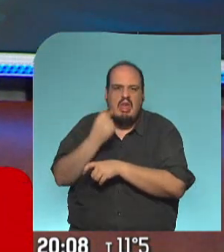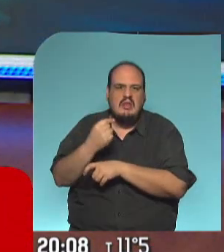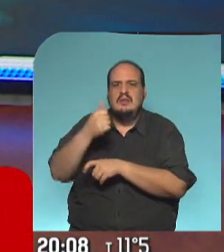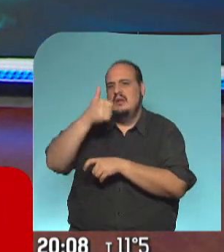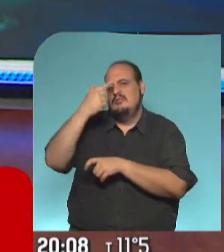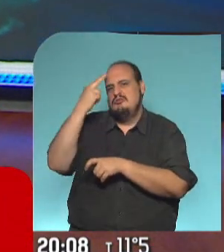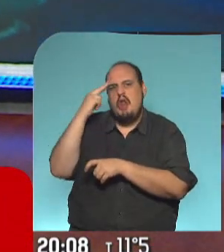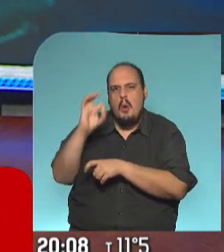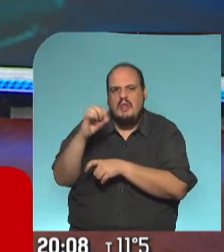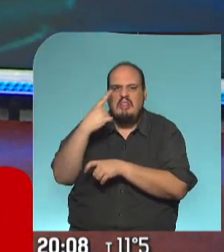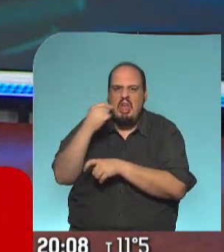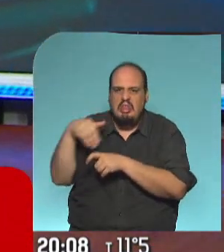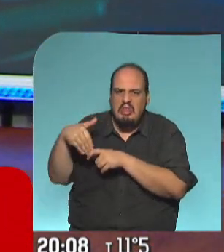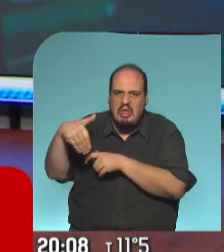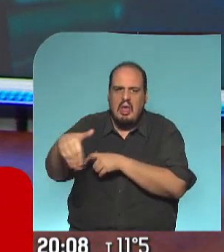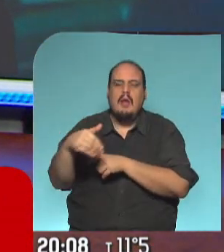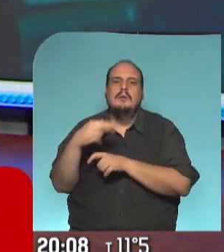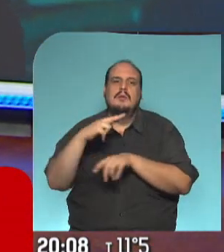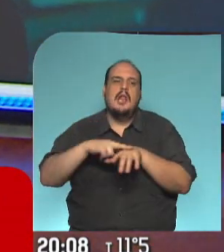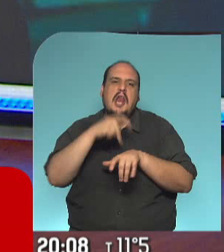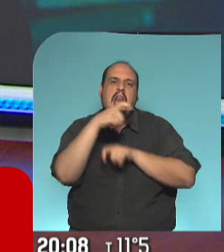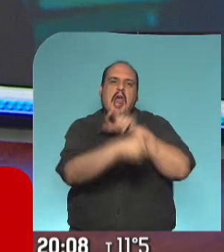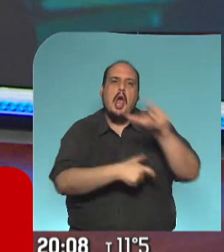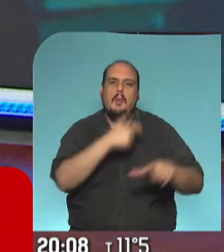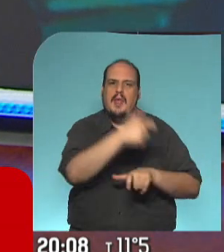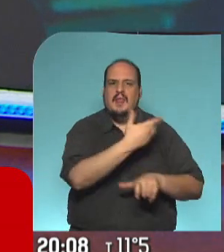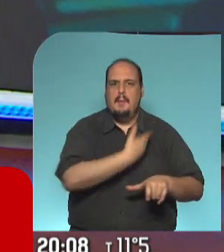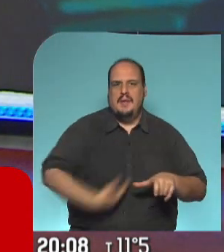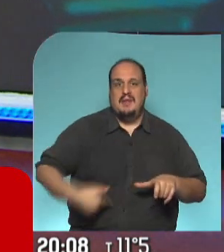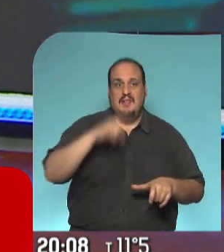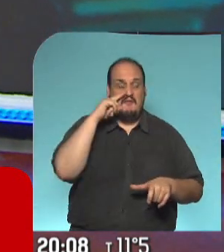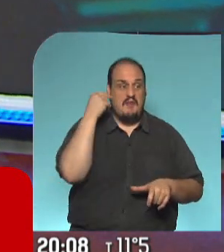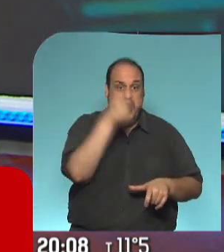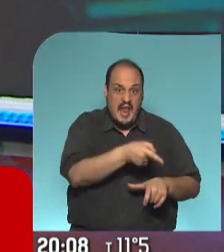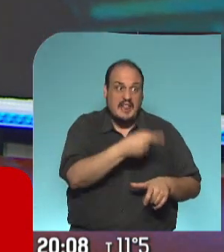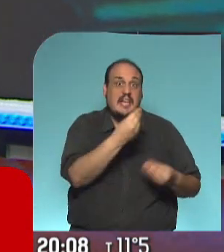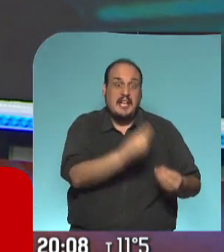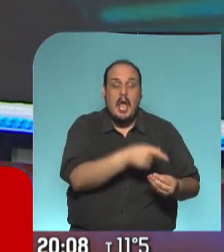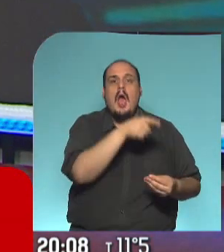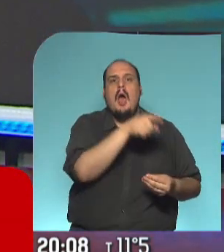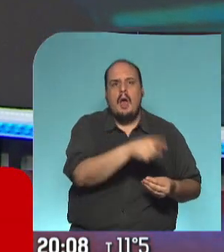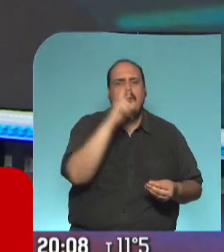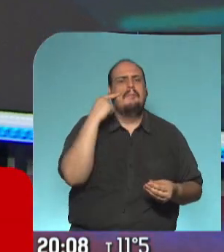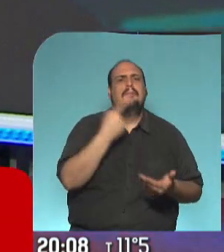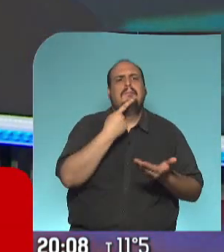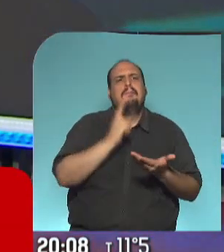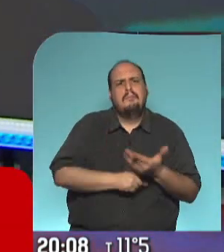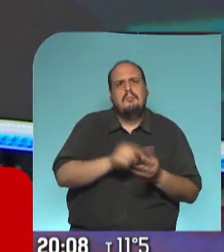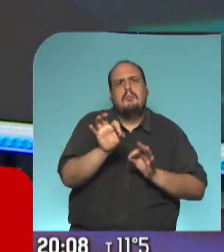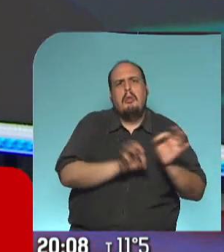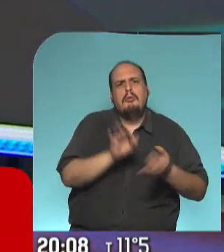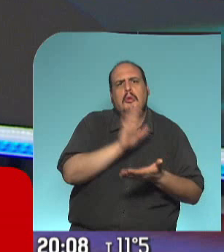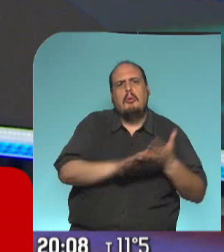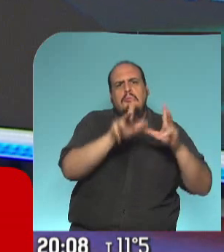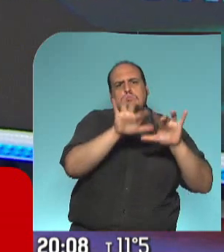hacer? Alberto Fernández, ¿qué hacer con la Corte Suprema y qué hacer con el Consejo de Magistratura? El presidente de la Nación le llevará otro proyecto para que pase nuevamente